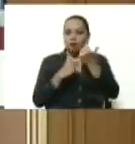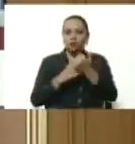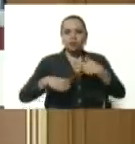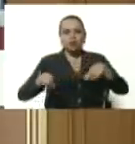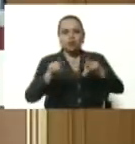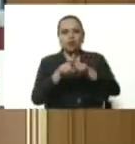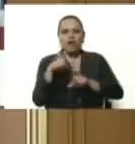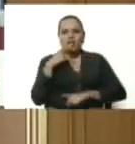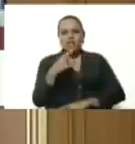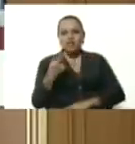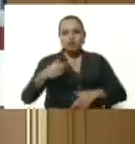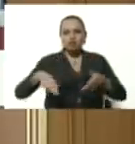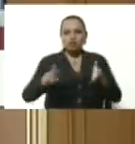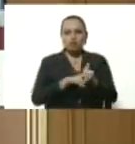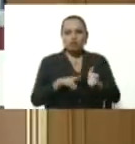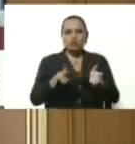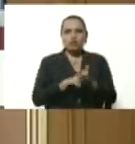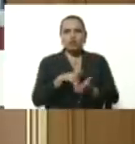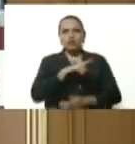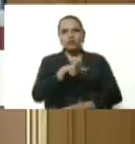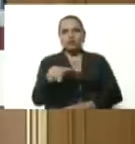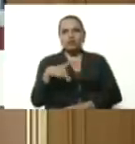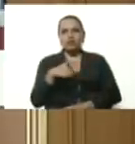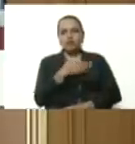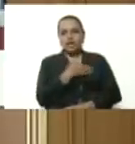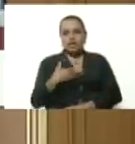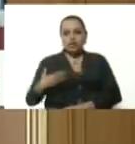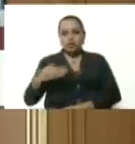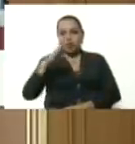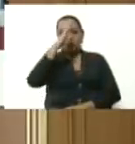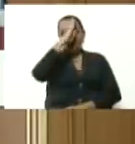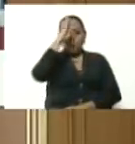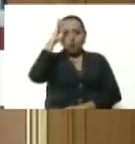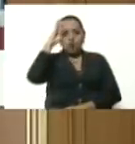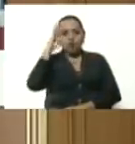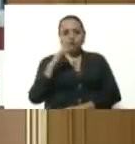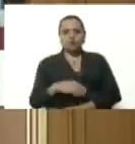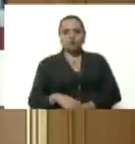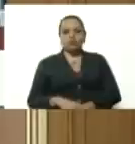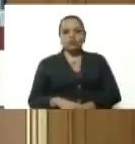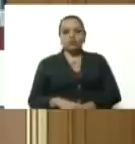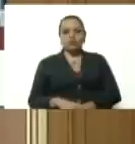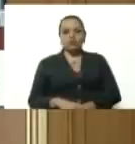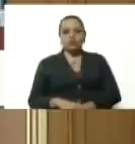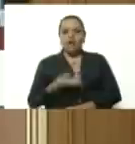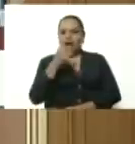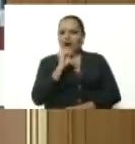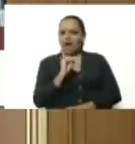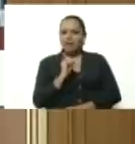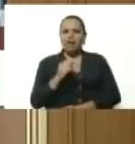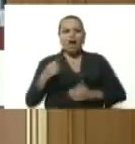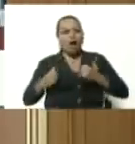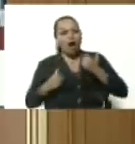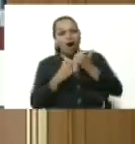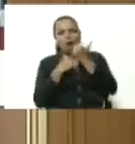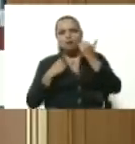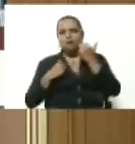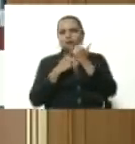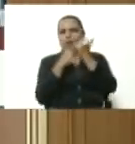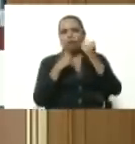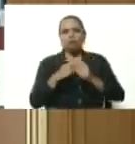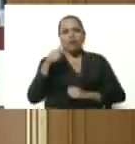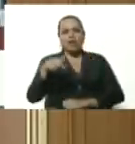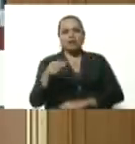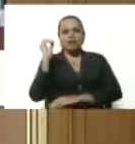en reiteradas oportunidades nuestro querido Diosdado Cabello Rondón, precisamente cuenta con el respaldo de